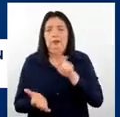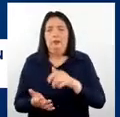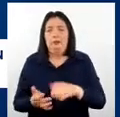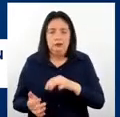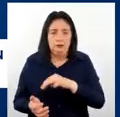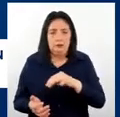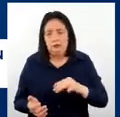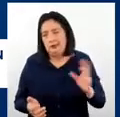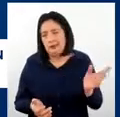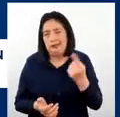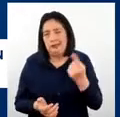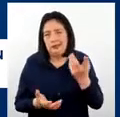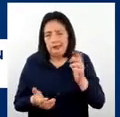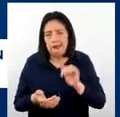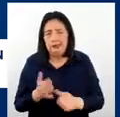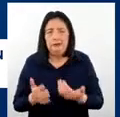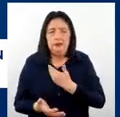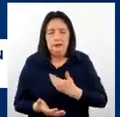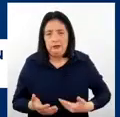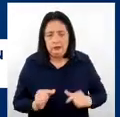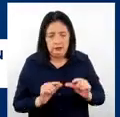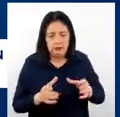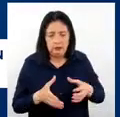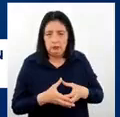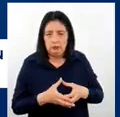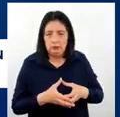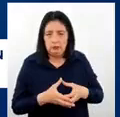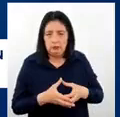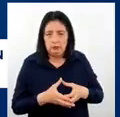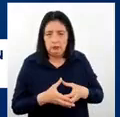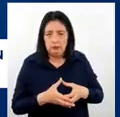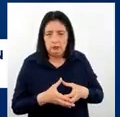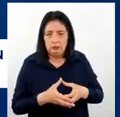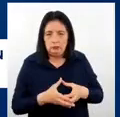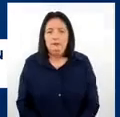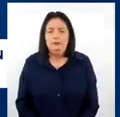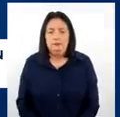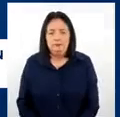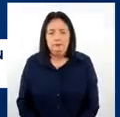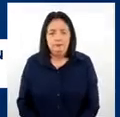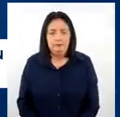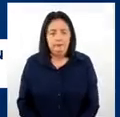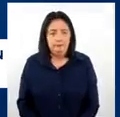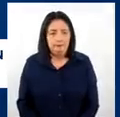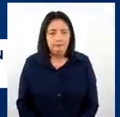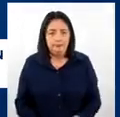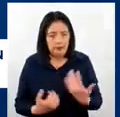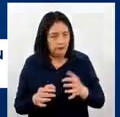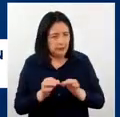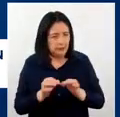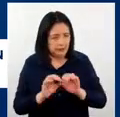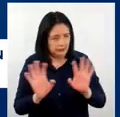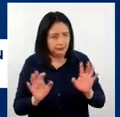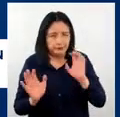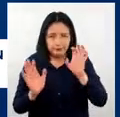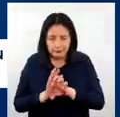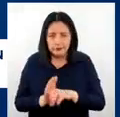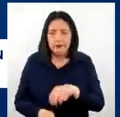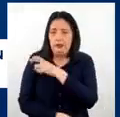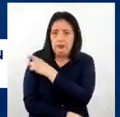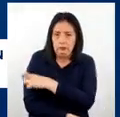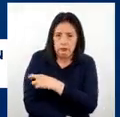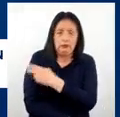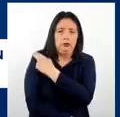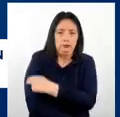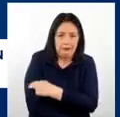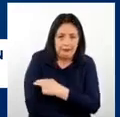en general, perdón, la Presidencia del Consejo de Ministros. Para que quede claro, por ejemplo, postas, hospitales,